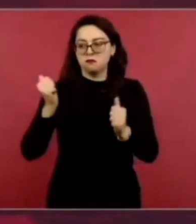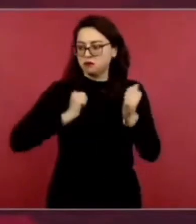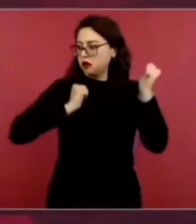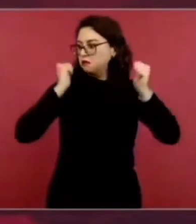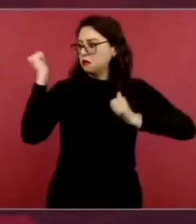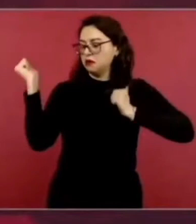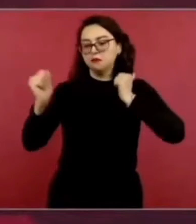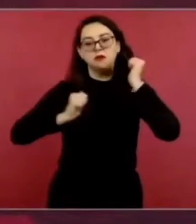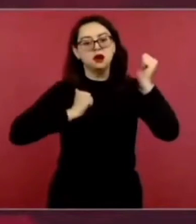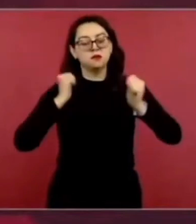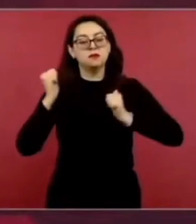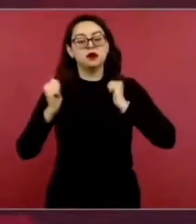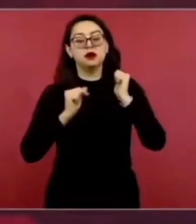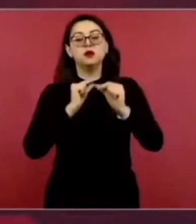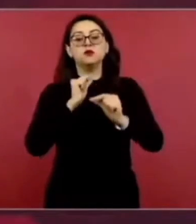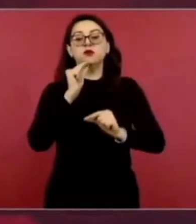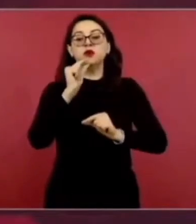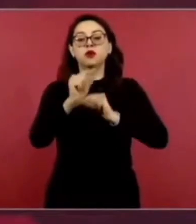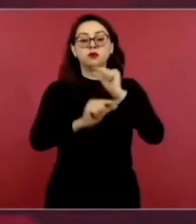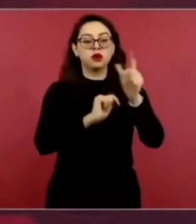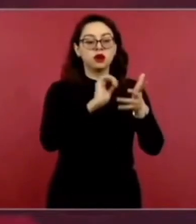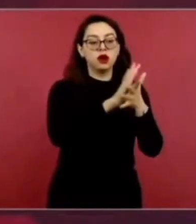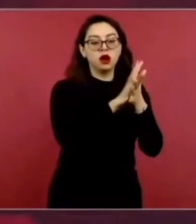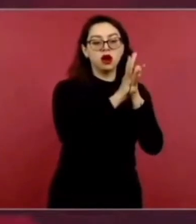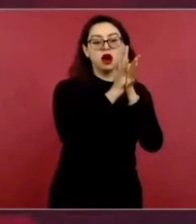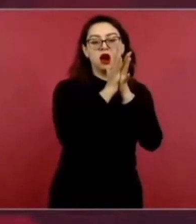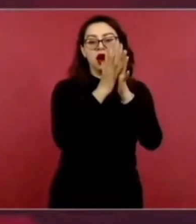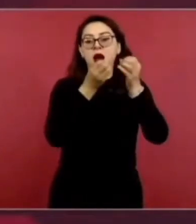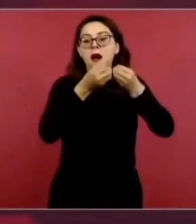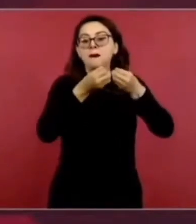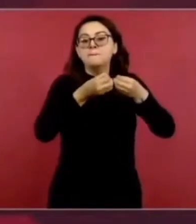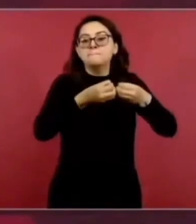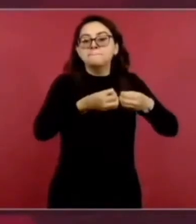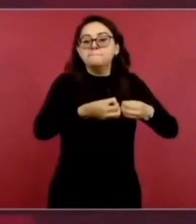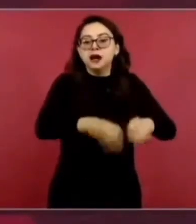esto se fue perdiendo